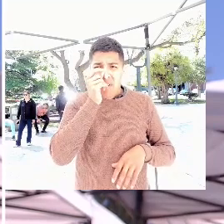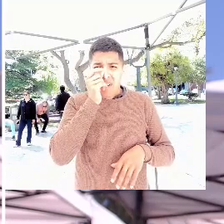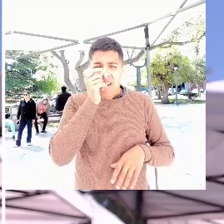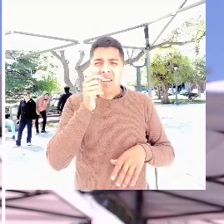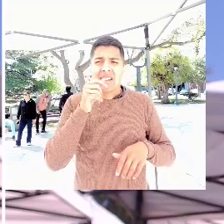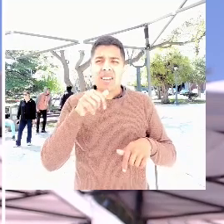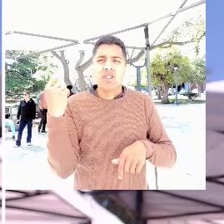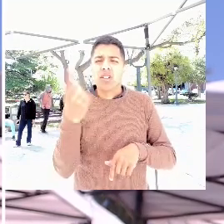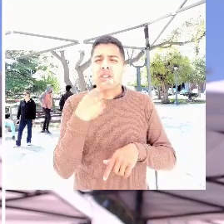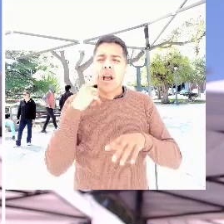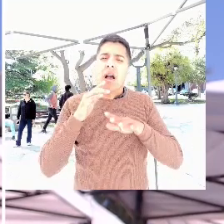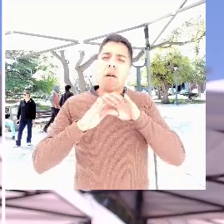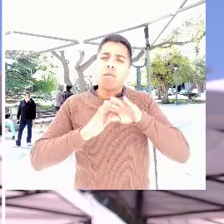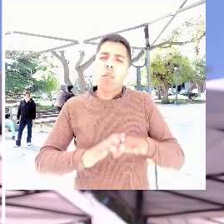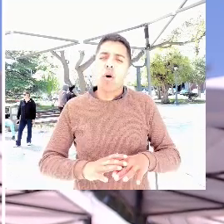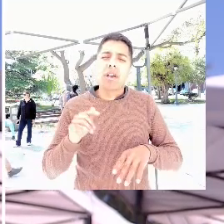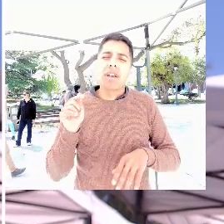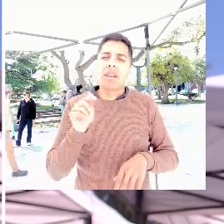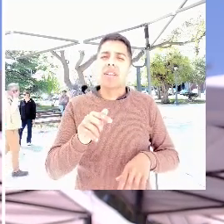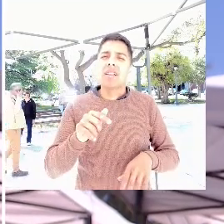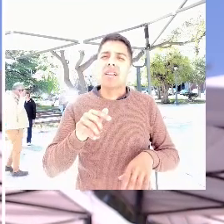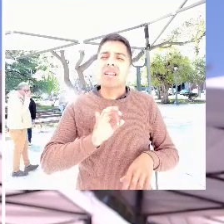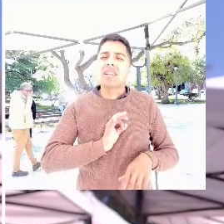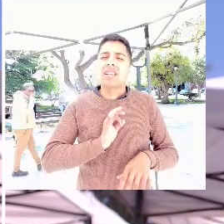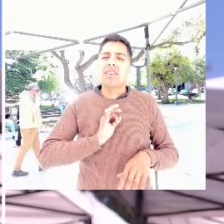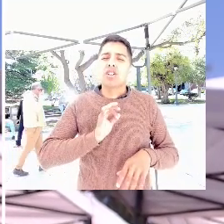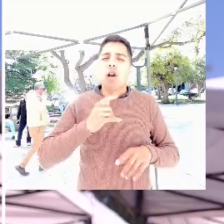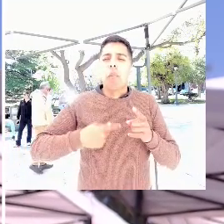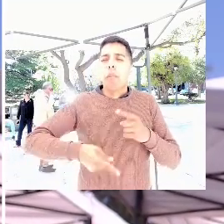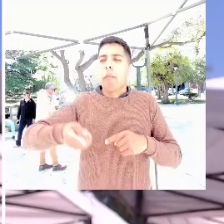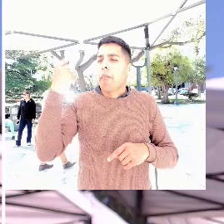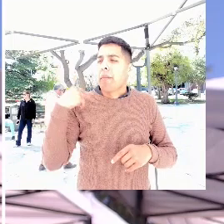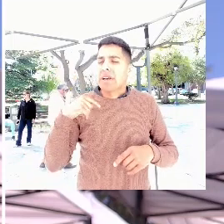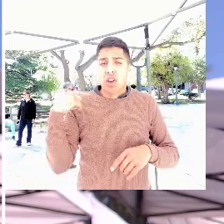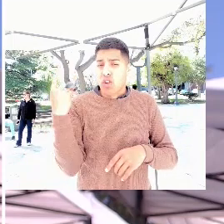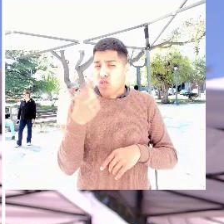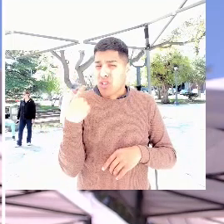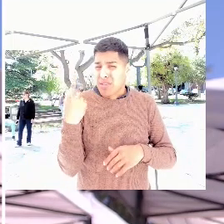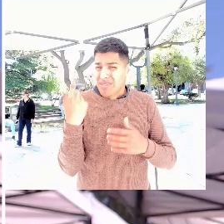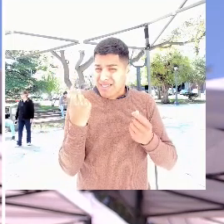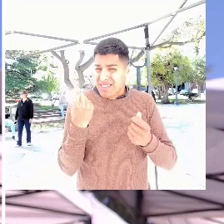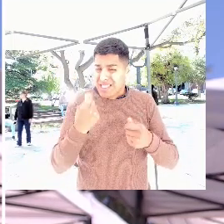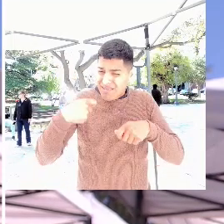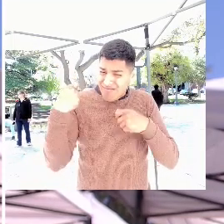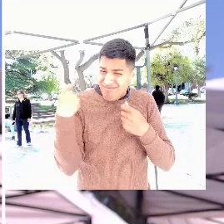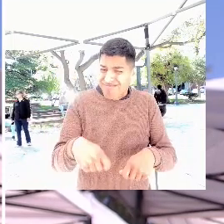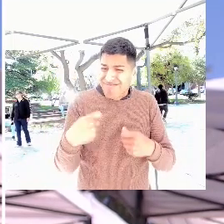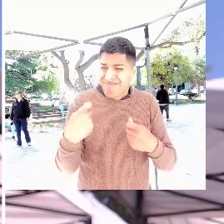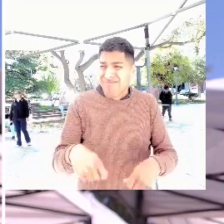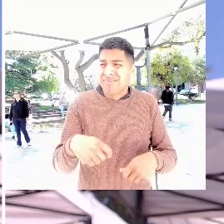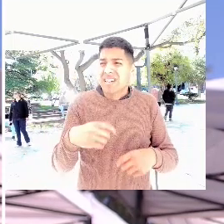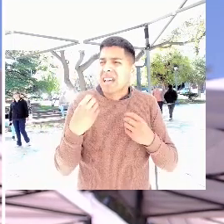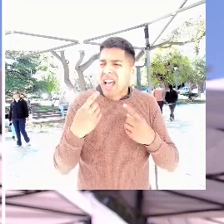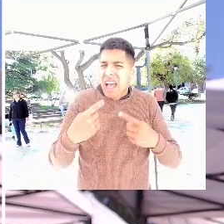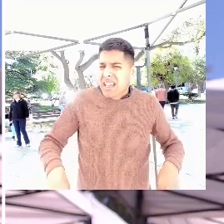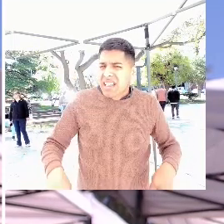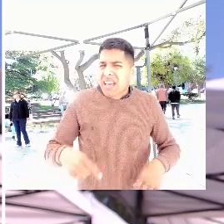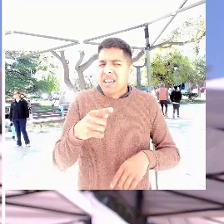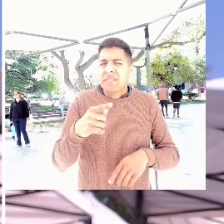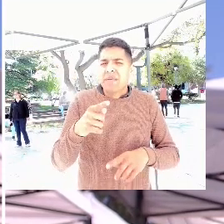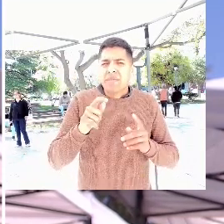que se está apostando en este presupuesto. El año pasado se hizo una gran inversión en el reforzar